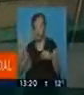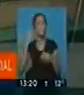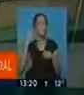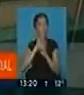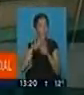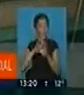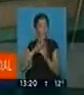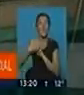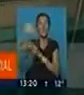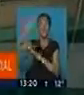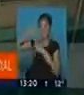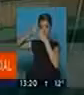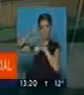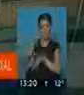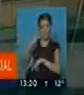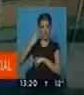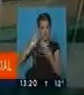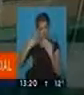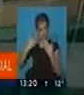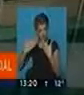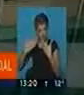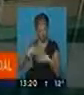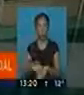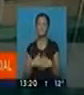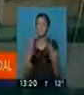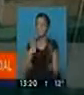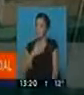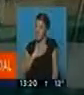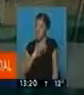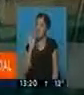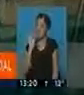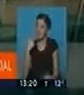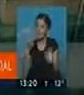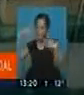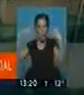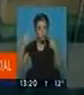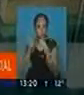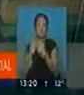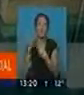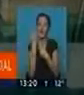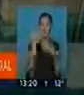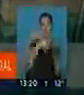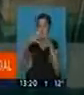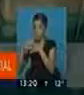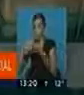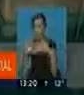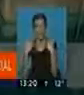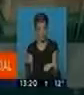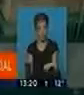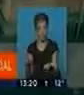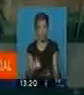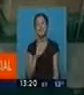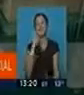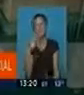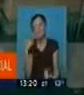existían al momento de iniciar este proceso, por lo cual va a ser muy complicado llegar a acuerdos que conformen a todos. Se puede llegar a acuerdos si